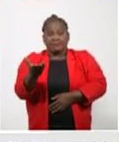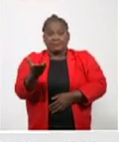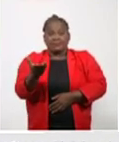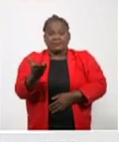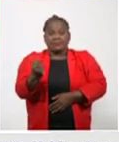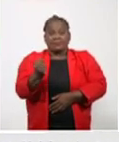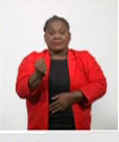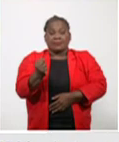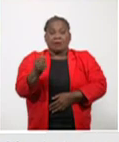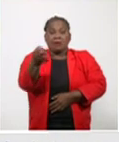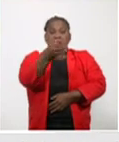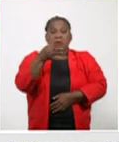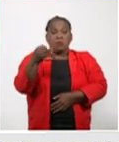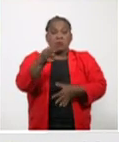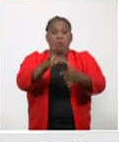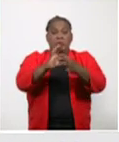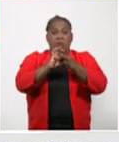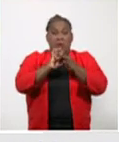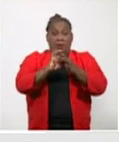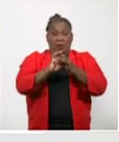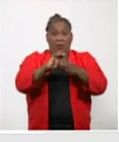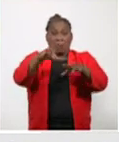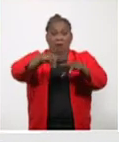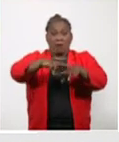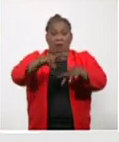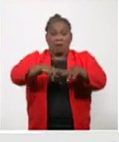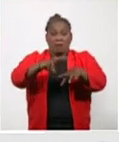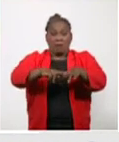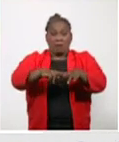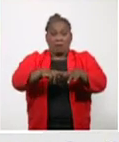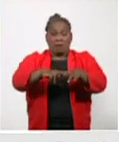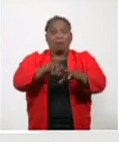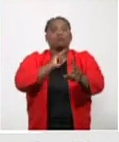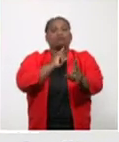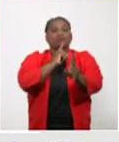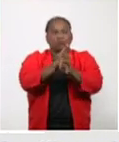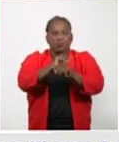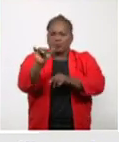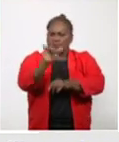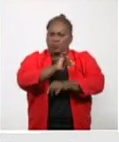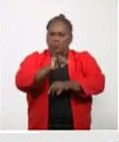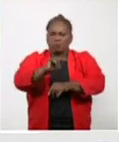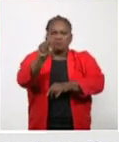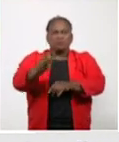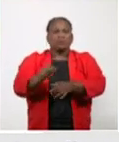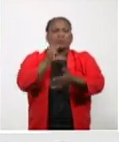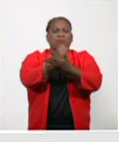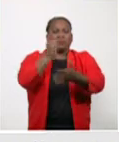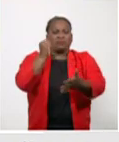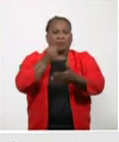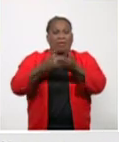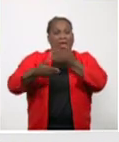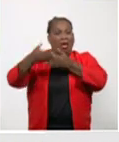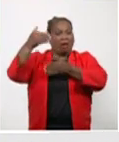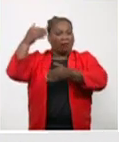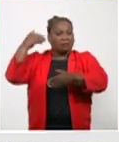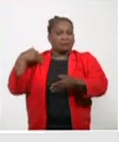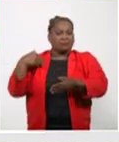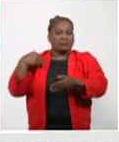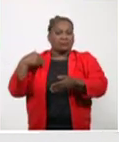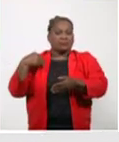del municipio de Guanabacoa, aquí en La Habana, contacto también de un caso confirmado previamente, con